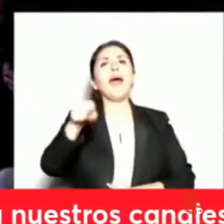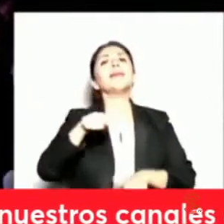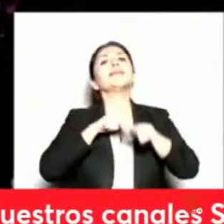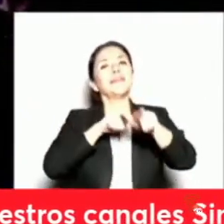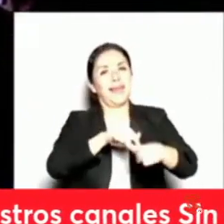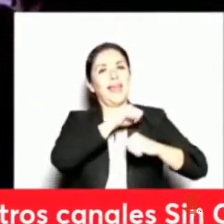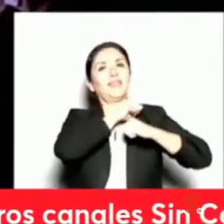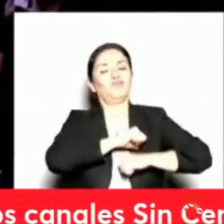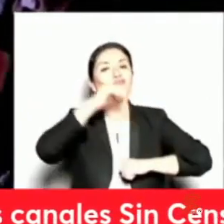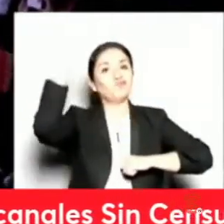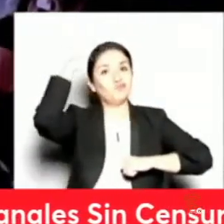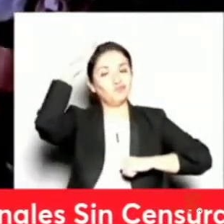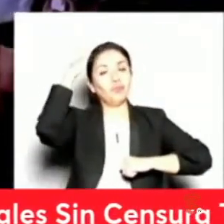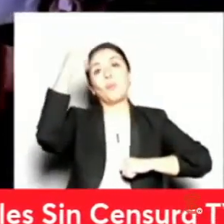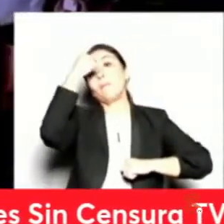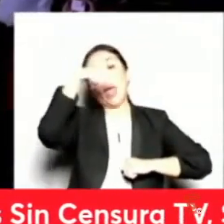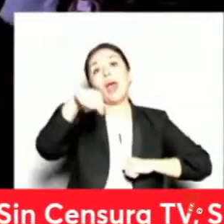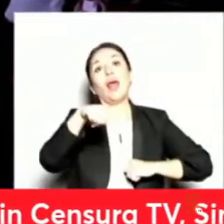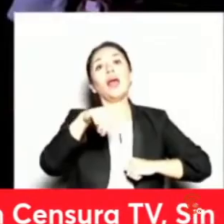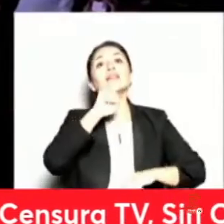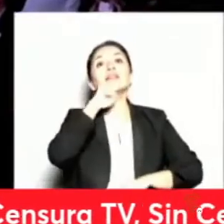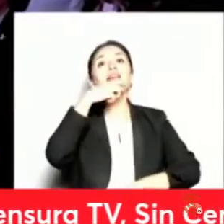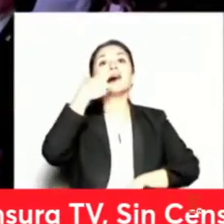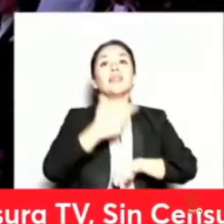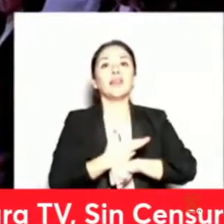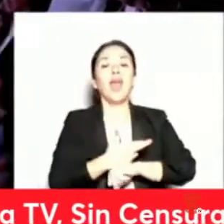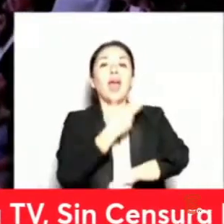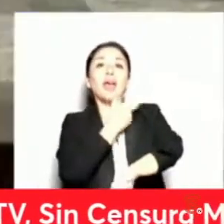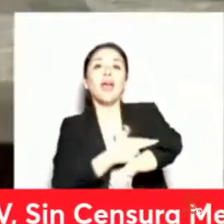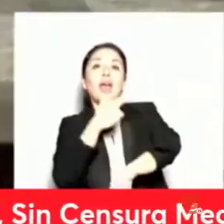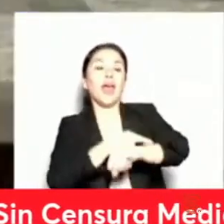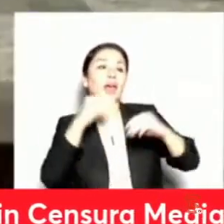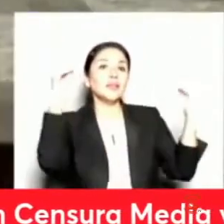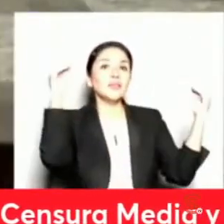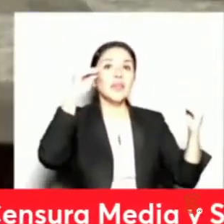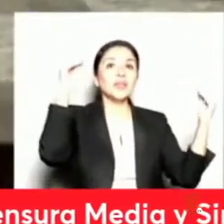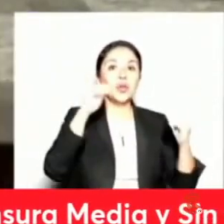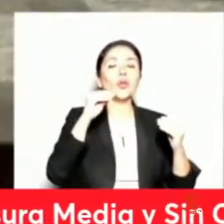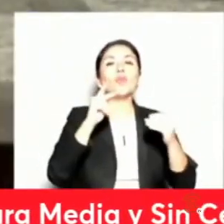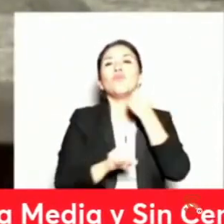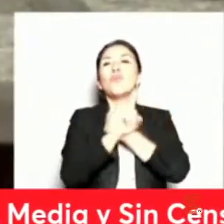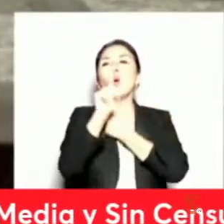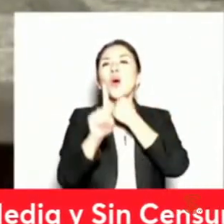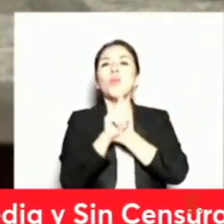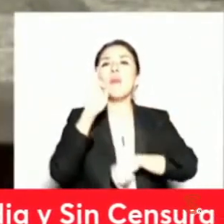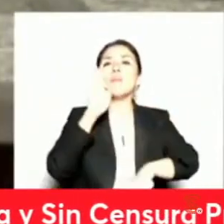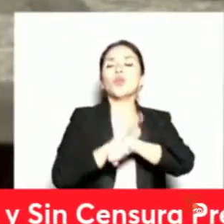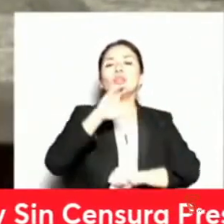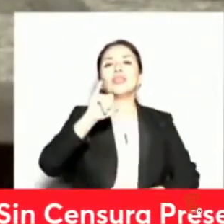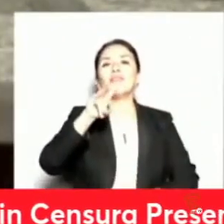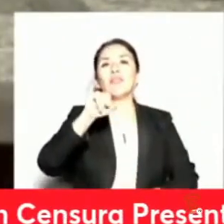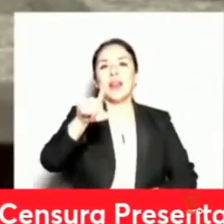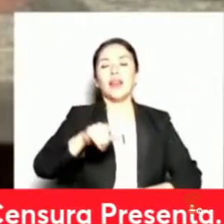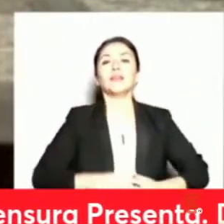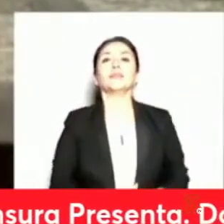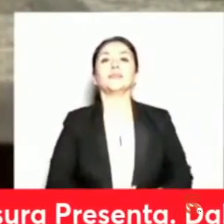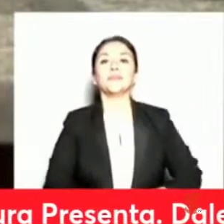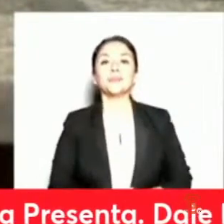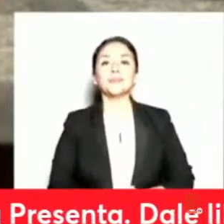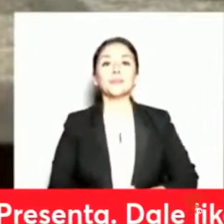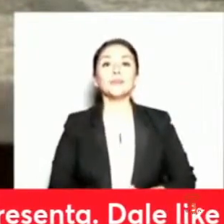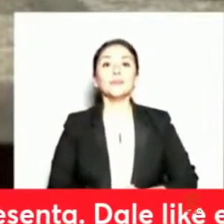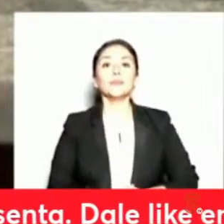continuará al frente de la Secretaría de Gestión Integral de Riesgos y Protección Civil.